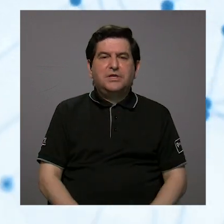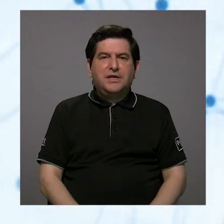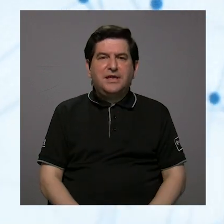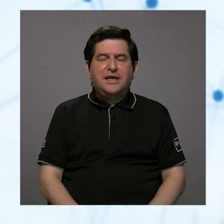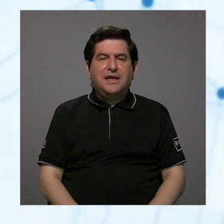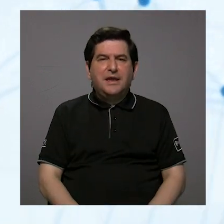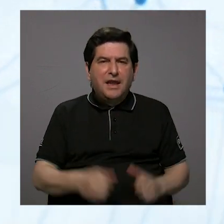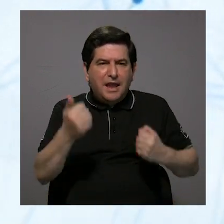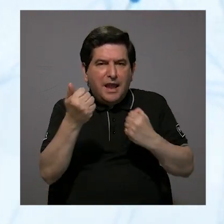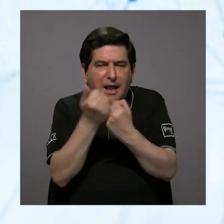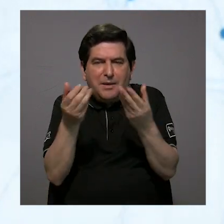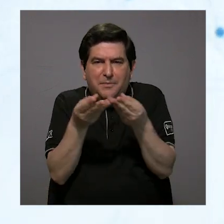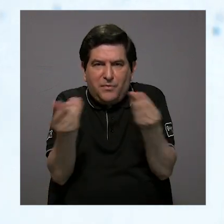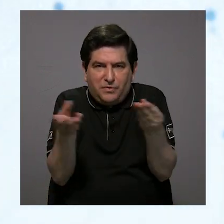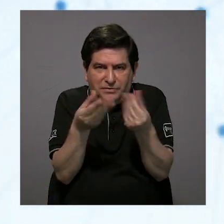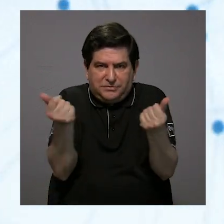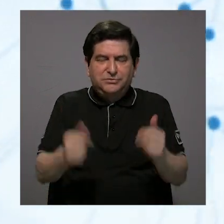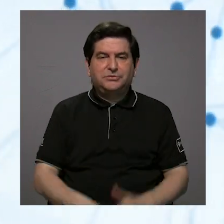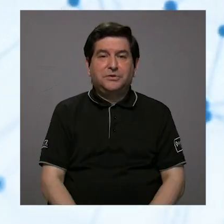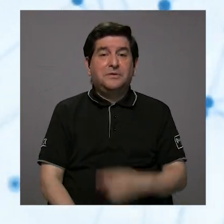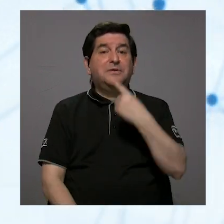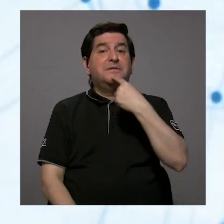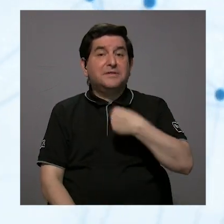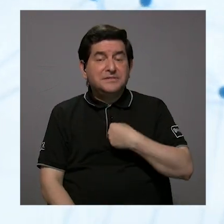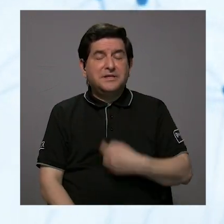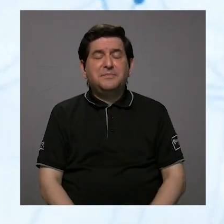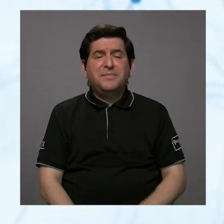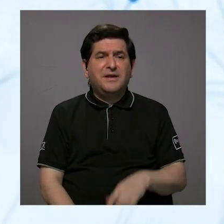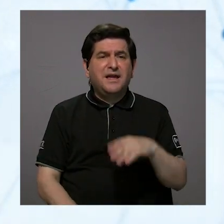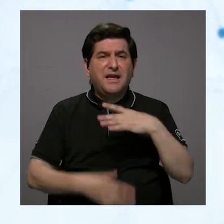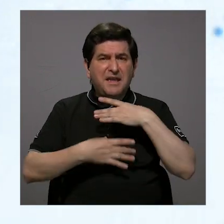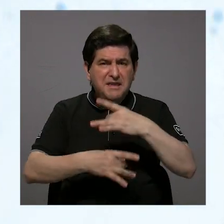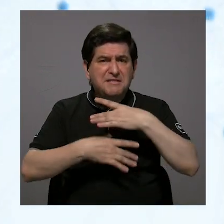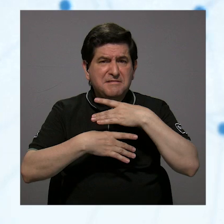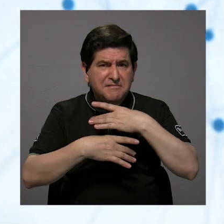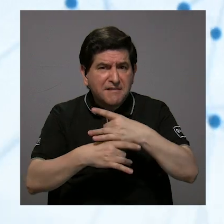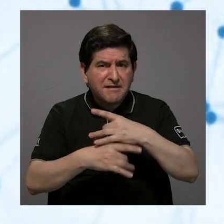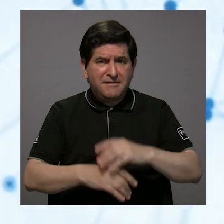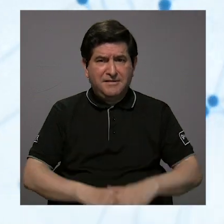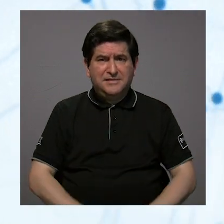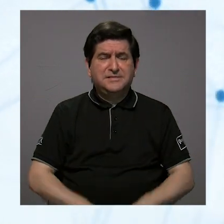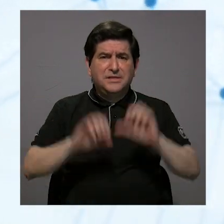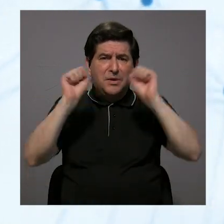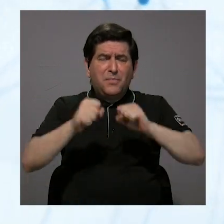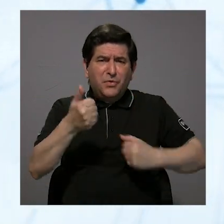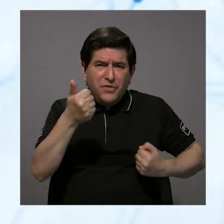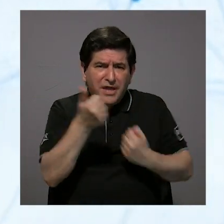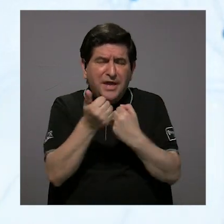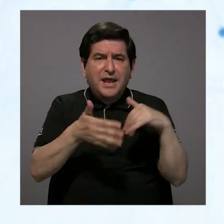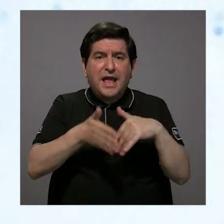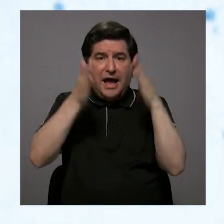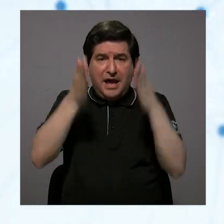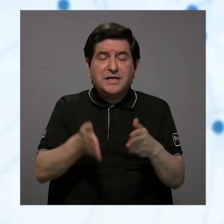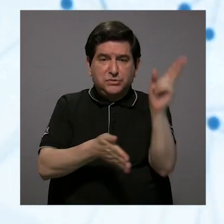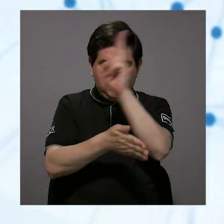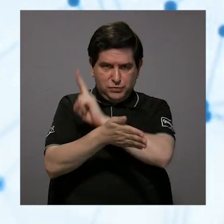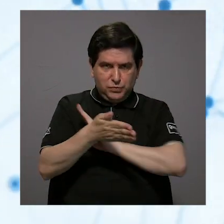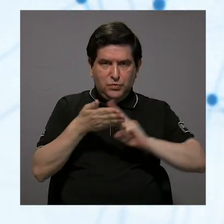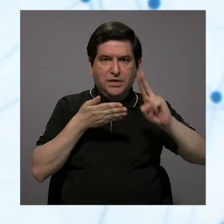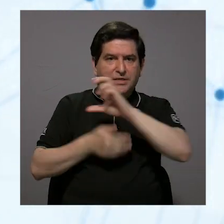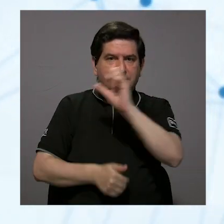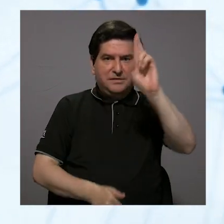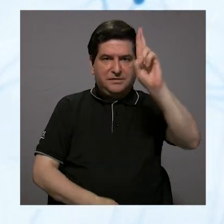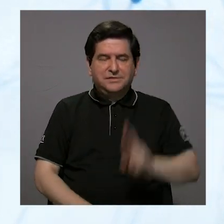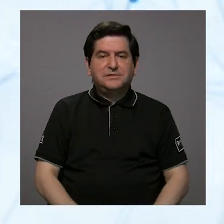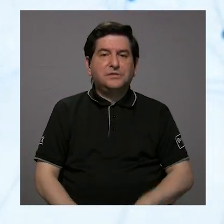darle sustento a los productos, y nos dijo que a ellos les interesaba mucho poder apoyar estudiantes de la